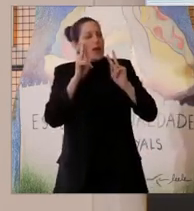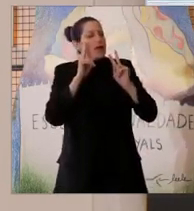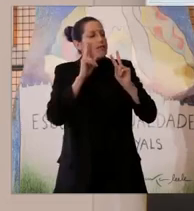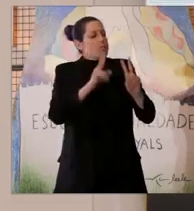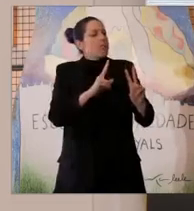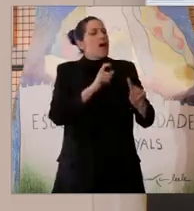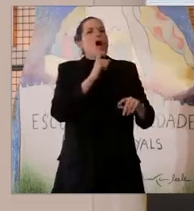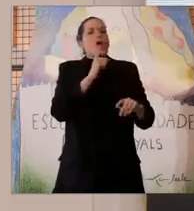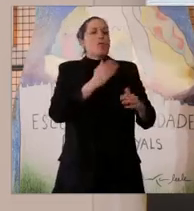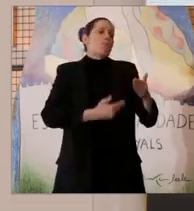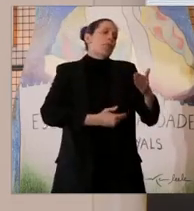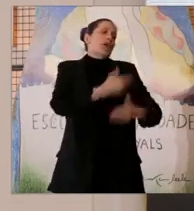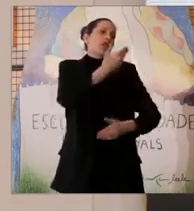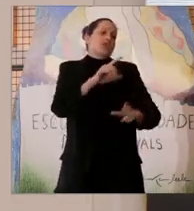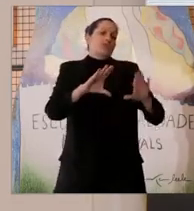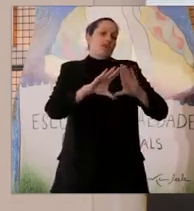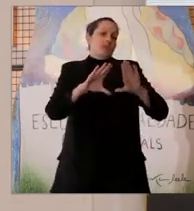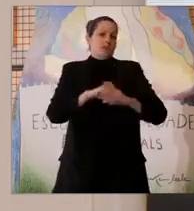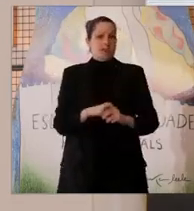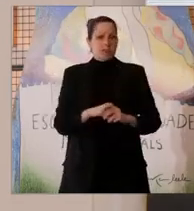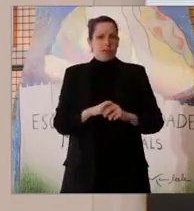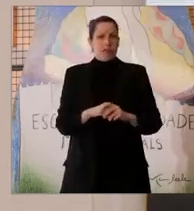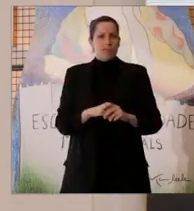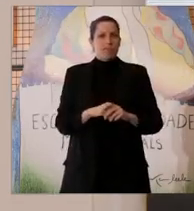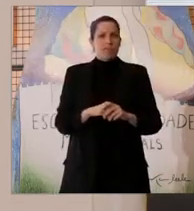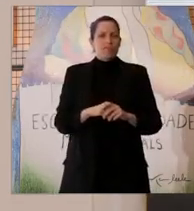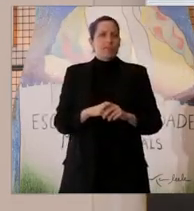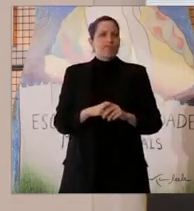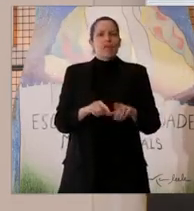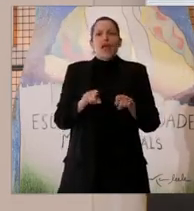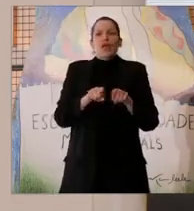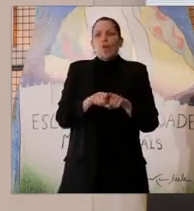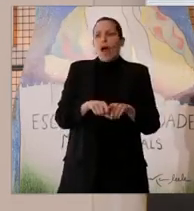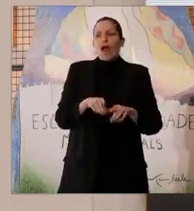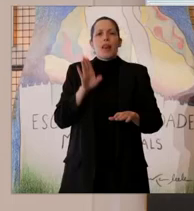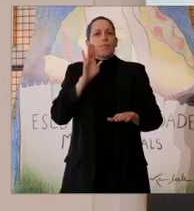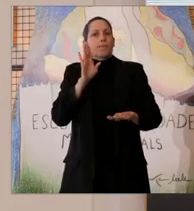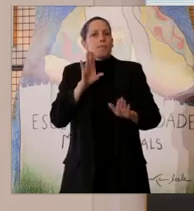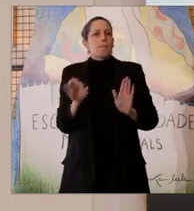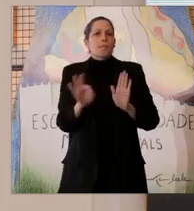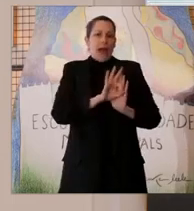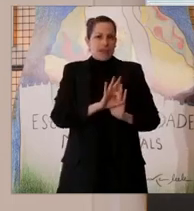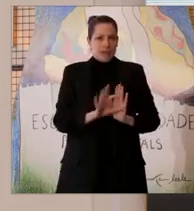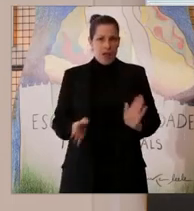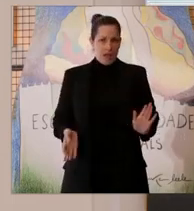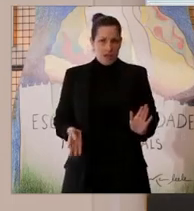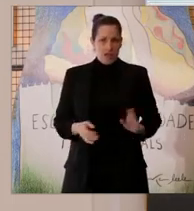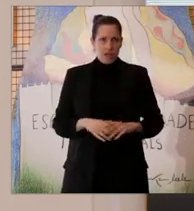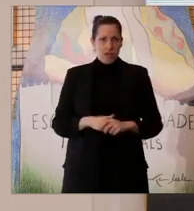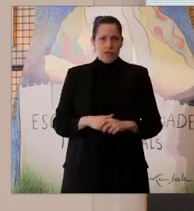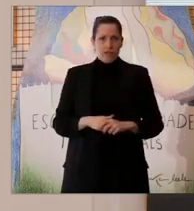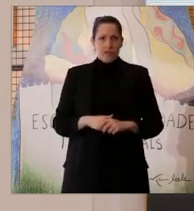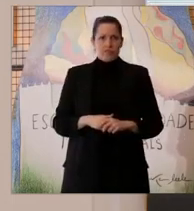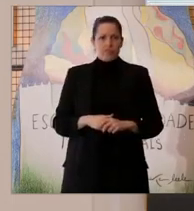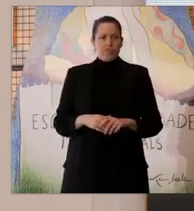periodistas feministas Sí tu opinión está manchada es radical de feminismo se interpreta como radicalismo cuando debería de ser algo